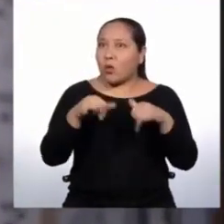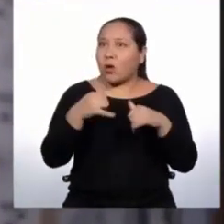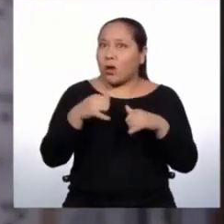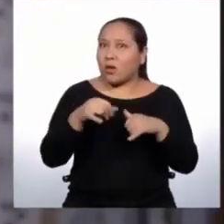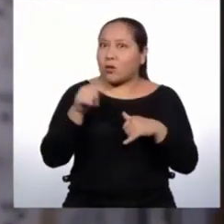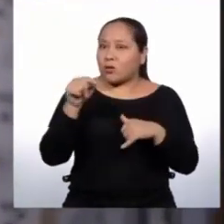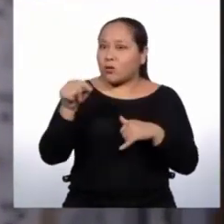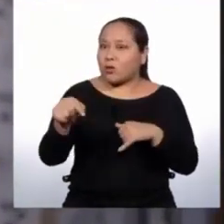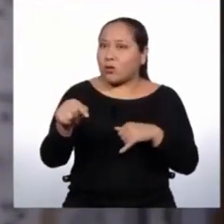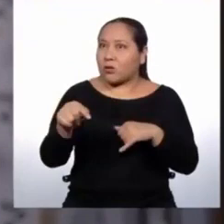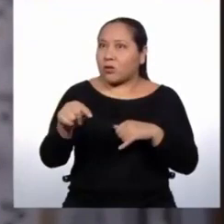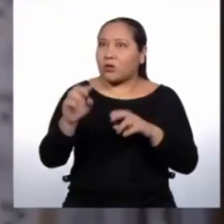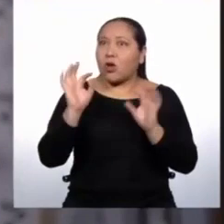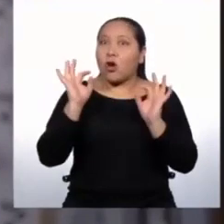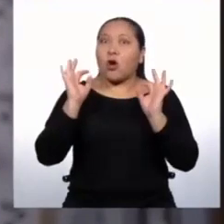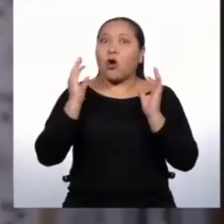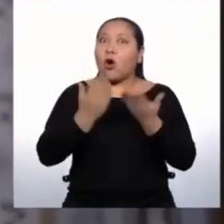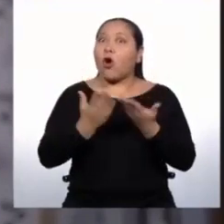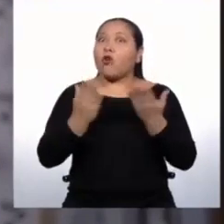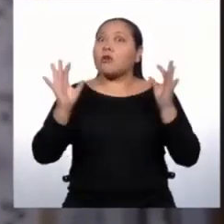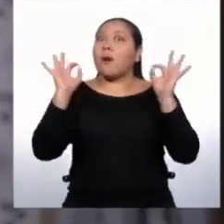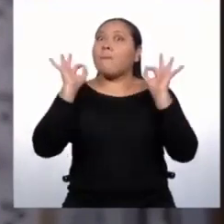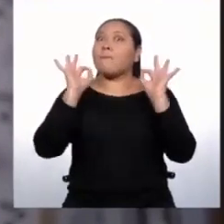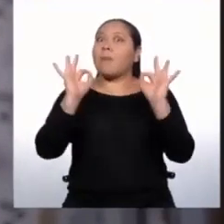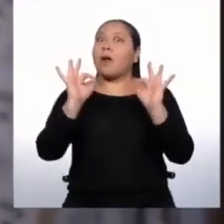peligrosas.